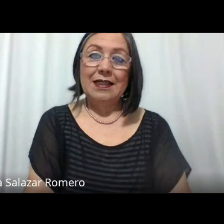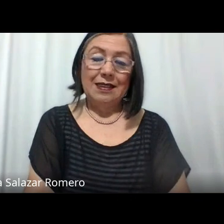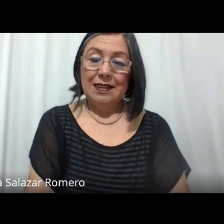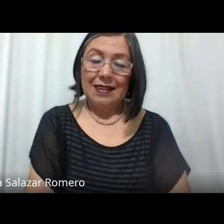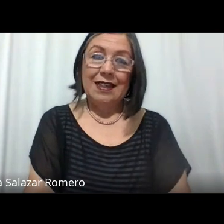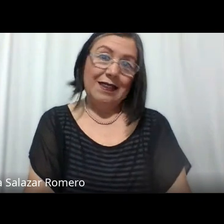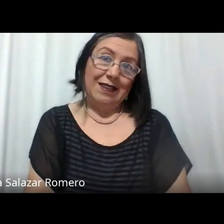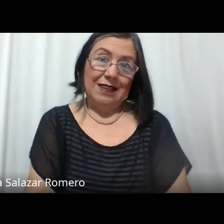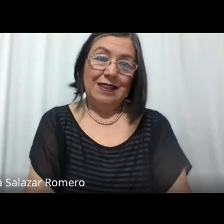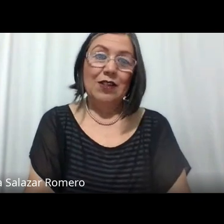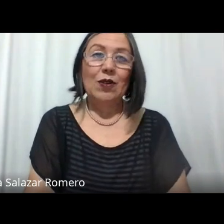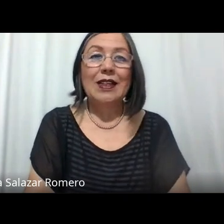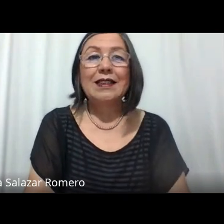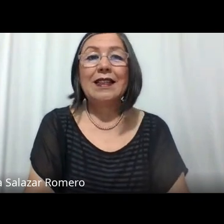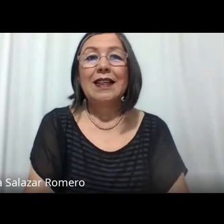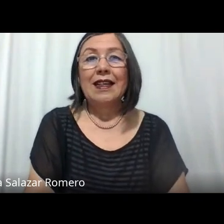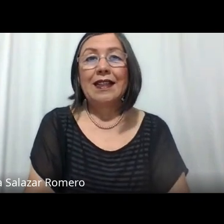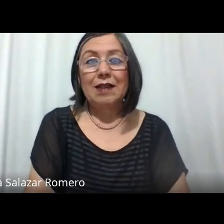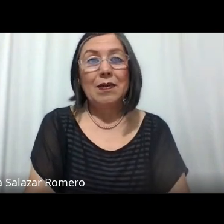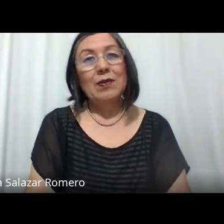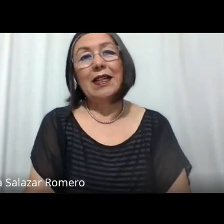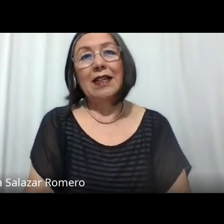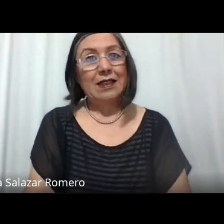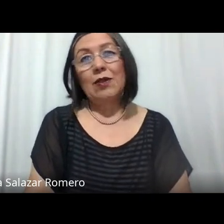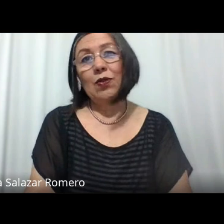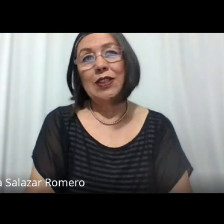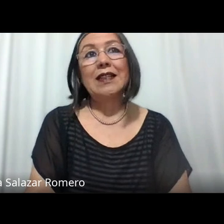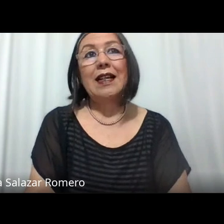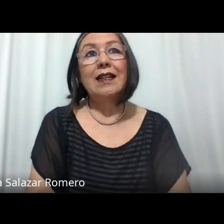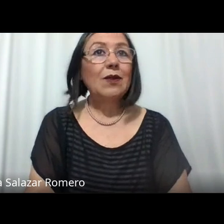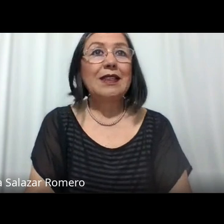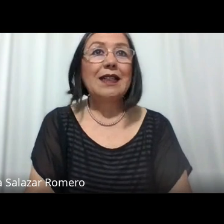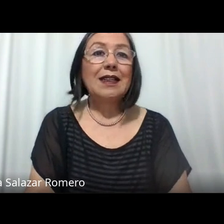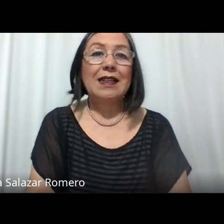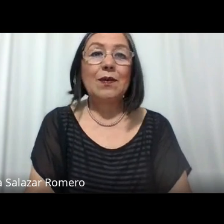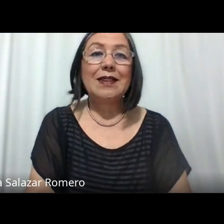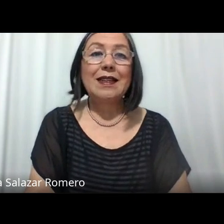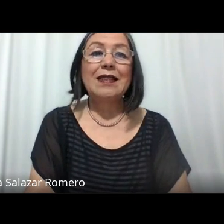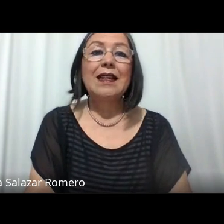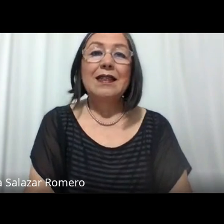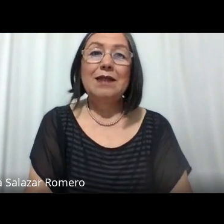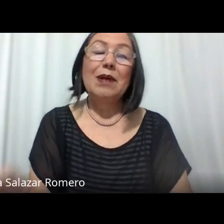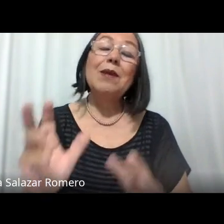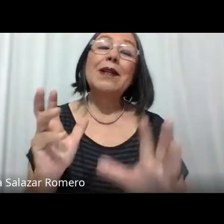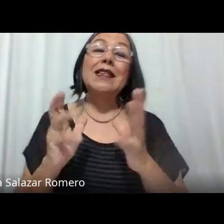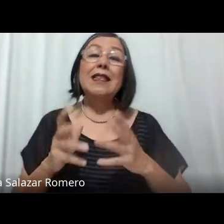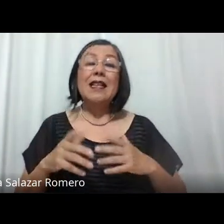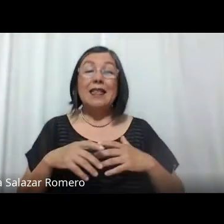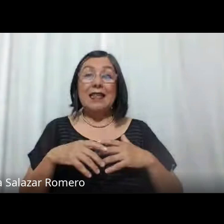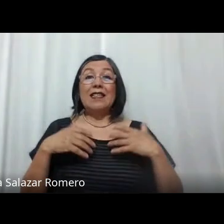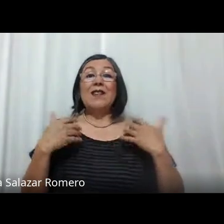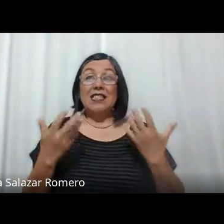ver ya de lleno lo que es el tema. Vamos a introducir a lo que es la lengua de señas, ¿sí? Vamos a